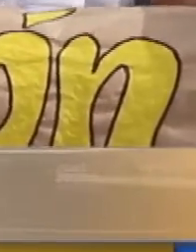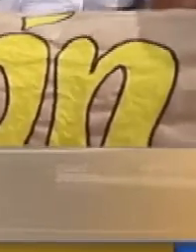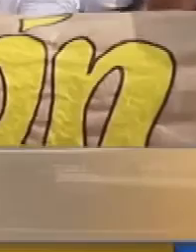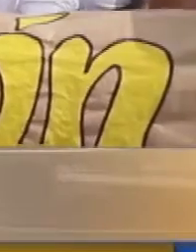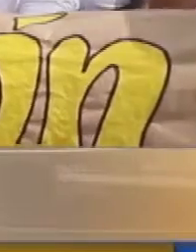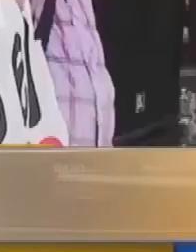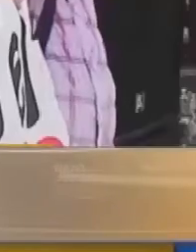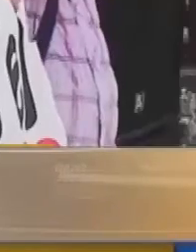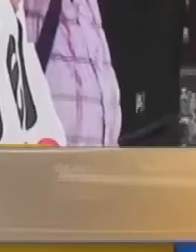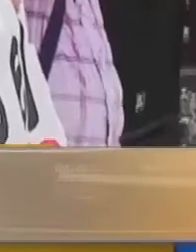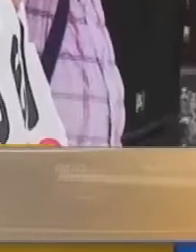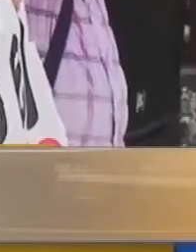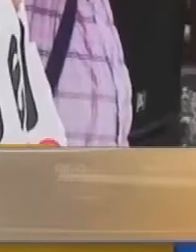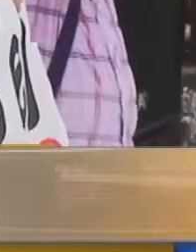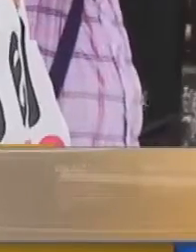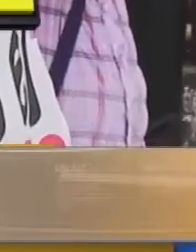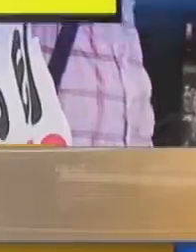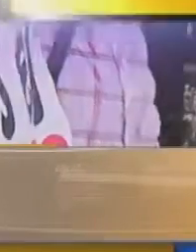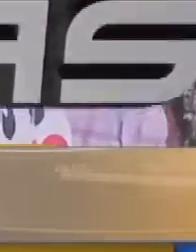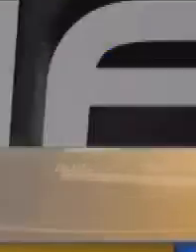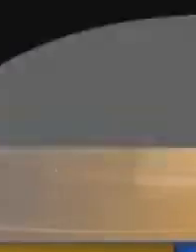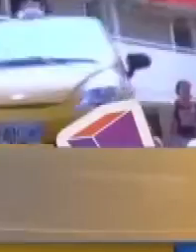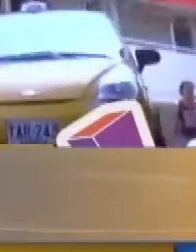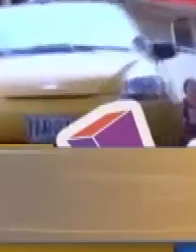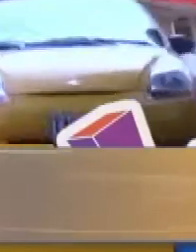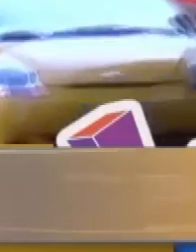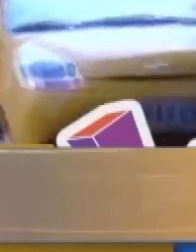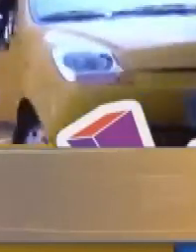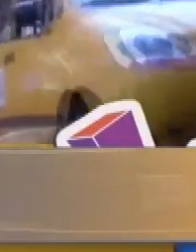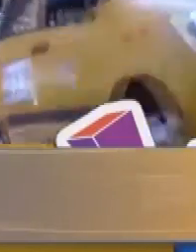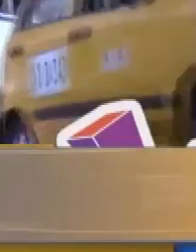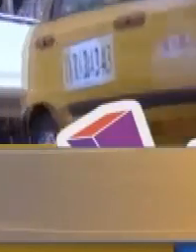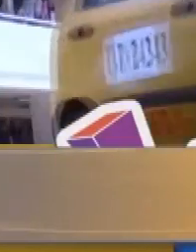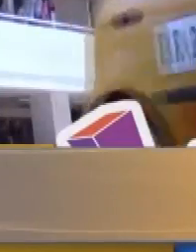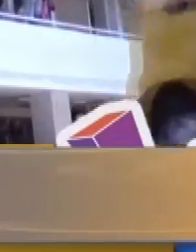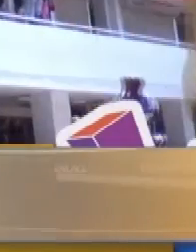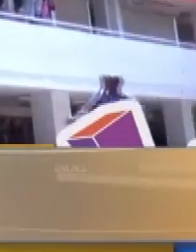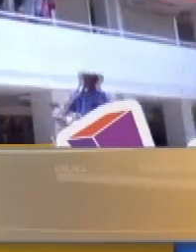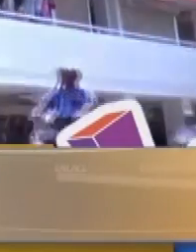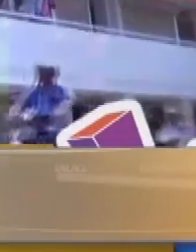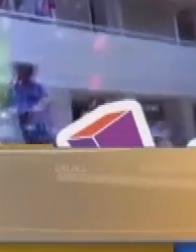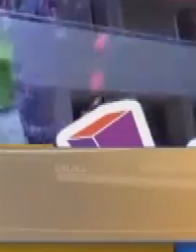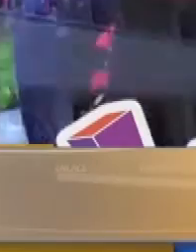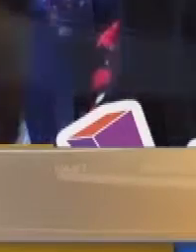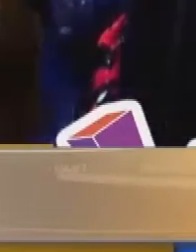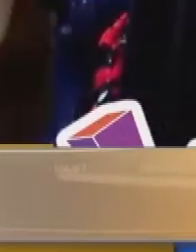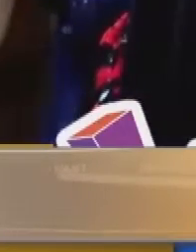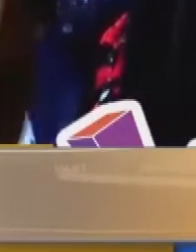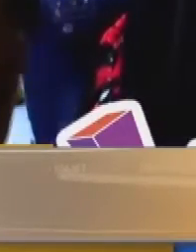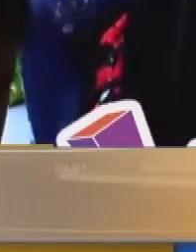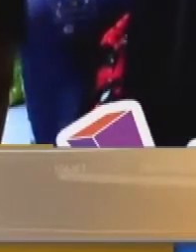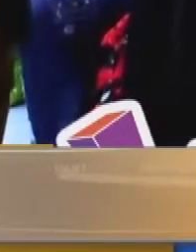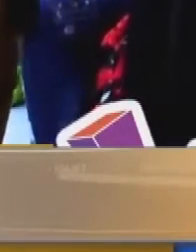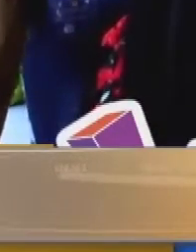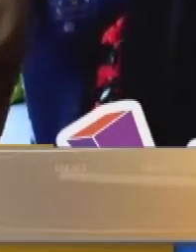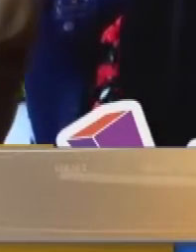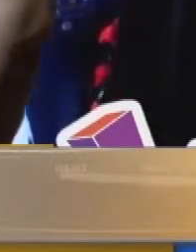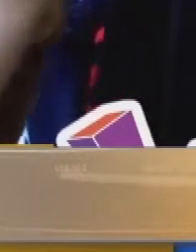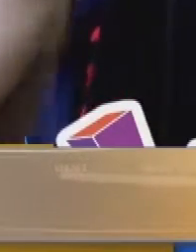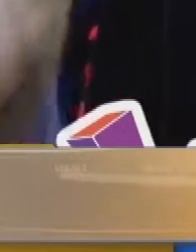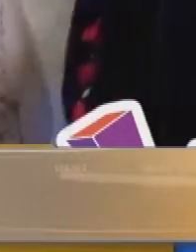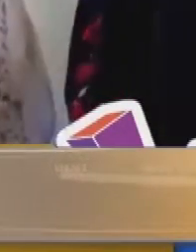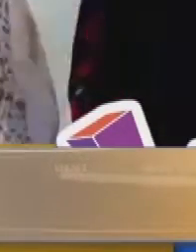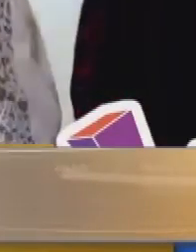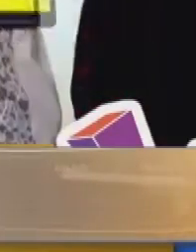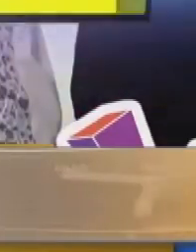directivos sindicales en esta ciudad a Enlace Noticias. Y en información comercial, conozca las ofertas para estar a la moda que tiene el Centro Popular